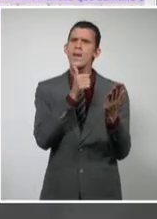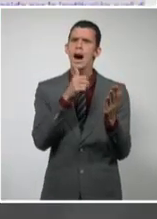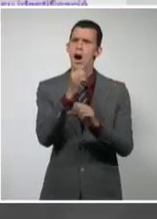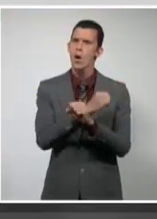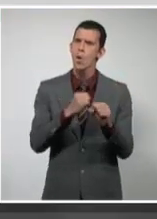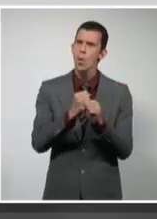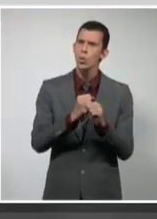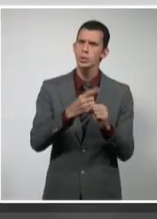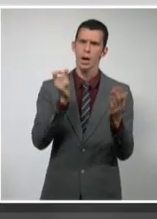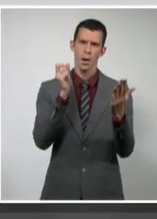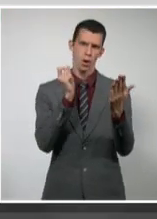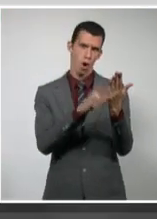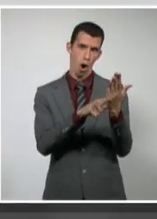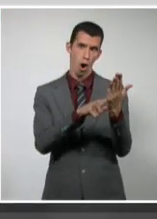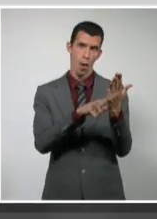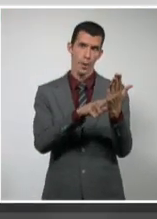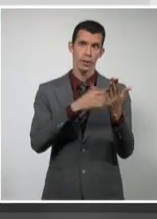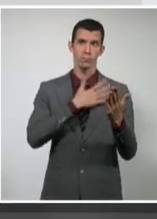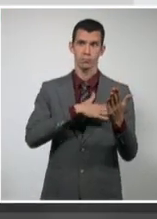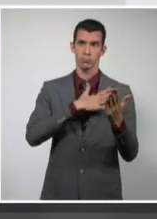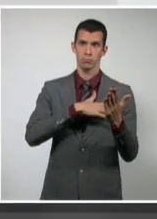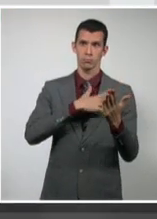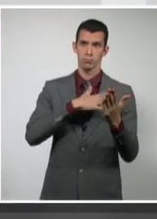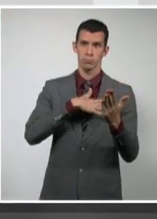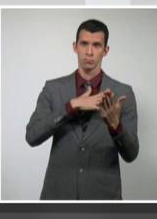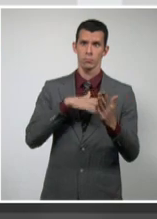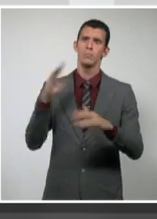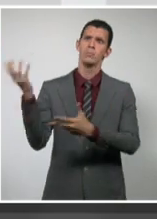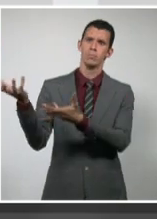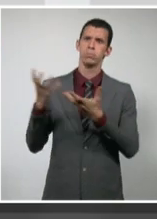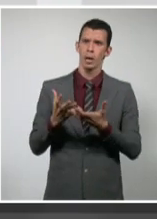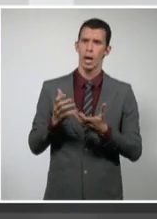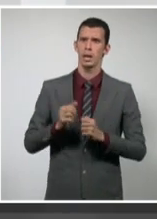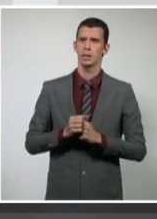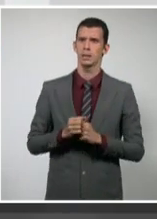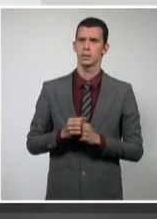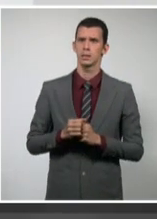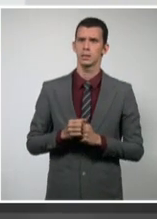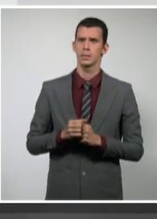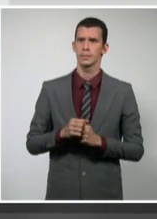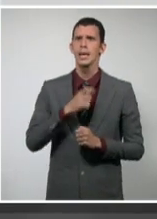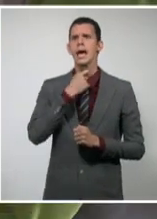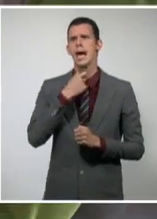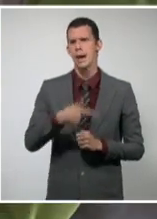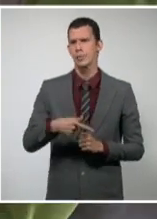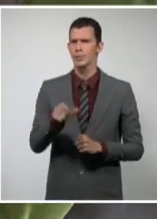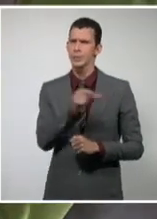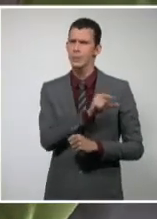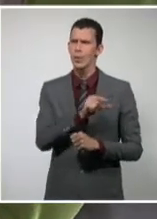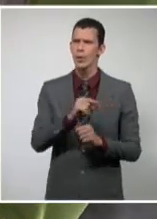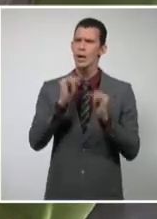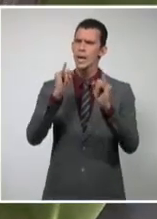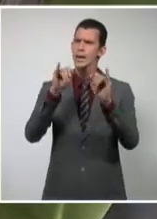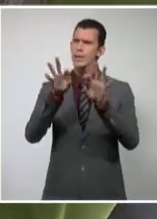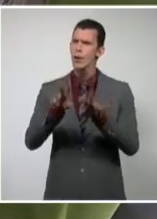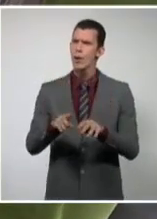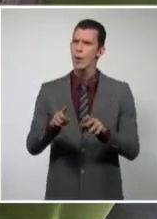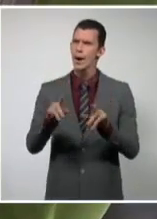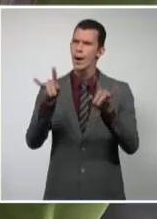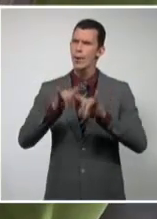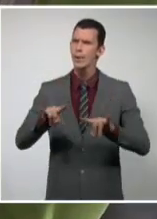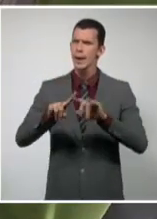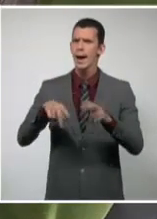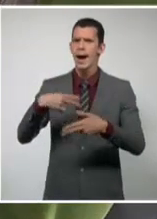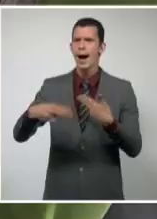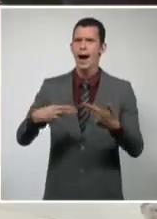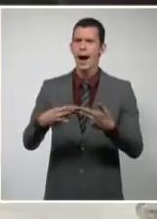de Portero, diseñada y creada por la Universidad de Ciencias Informáticas. Se trata de una herramienta que permite, a través del carnet de identidad, controlar